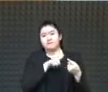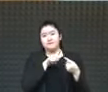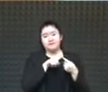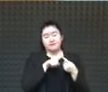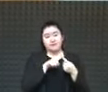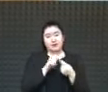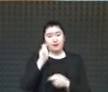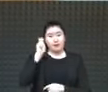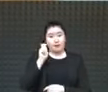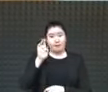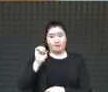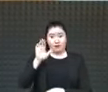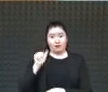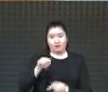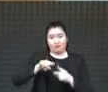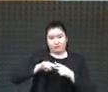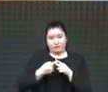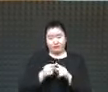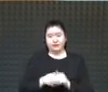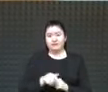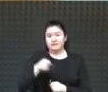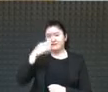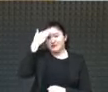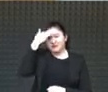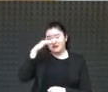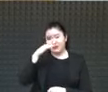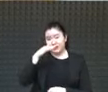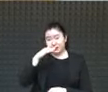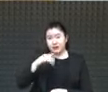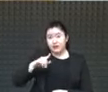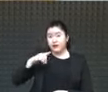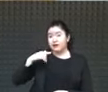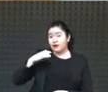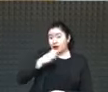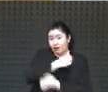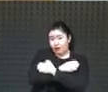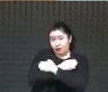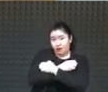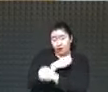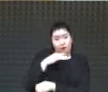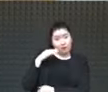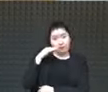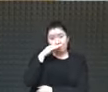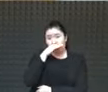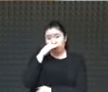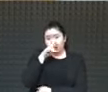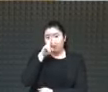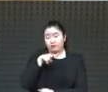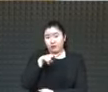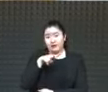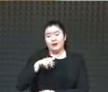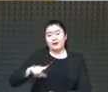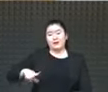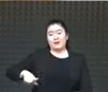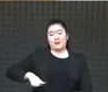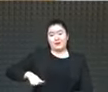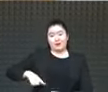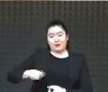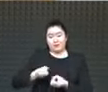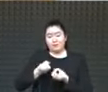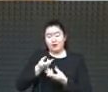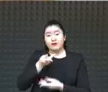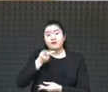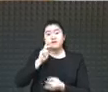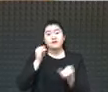Ustedes saben que la educación en la ciudad es gratuita, la educación básica del gobierno es gratuita, pero también queremos fortalecer